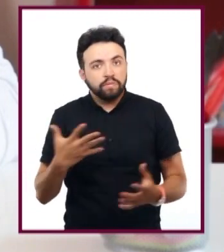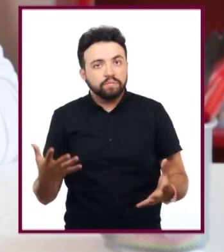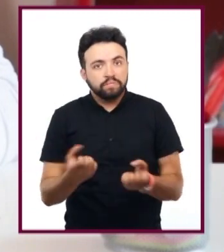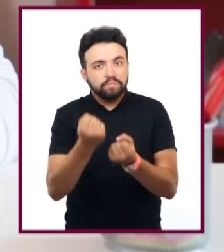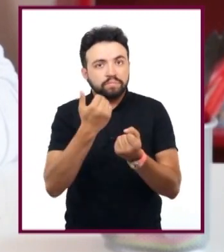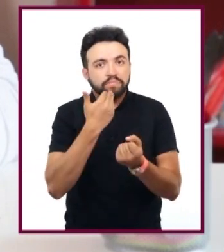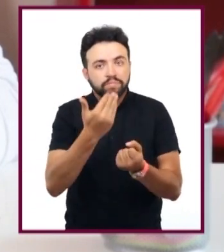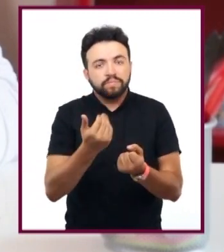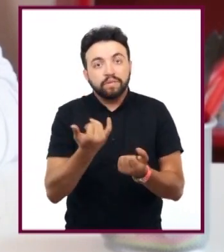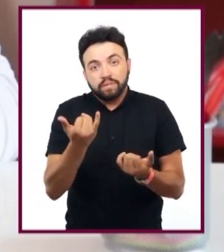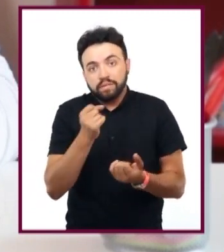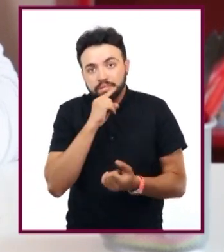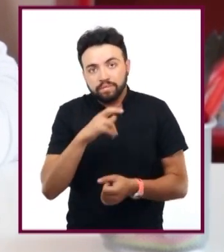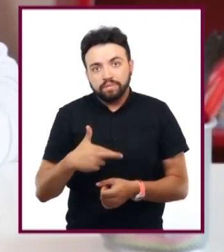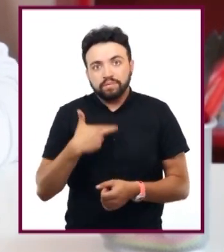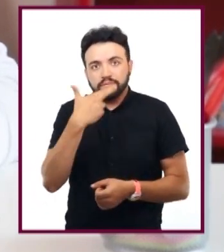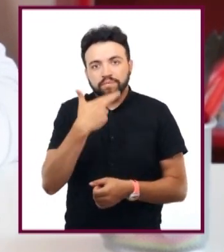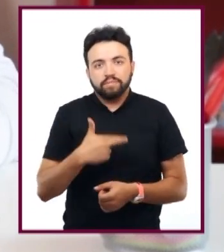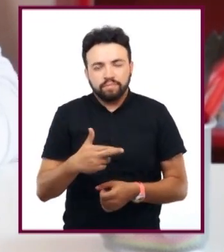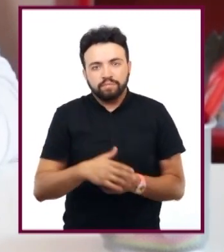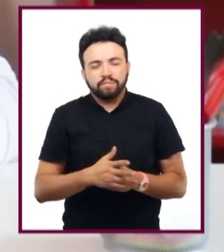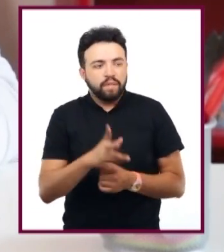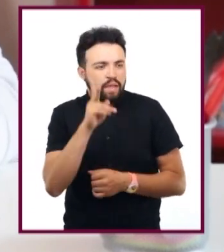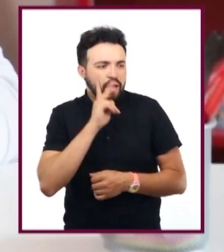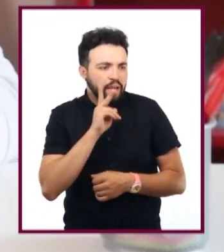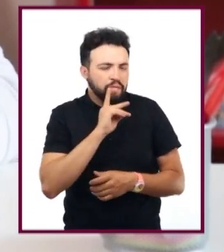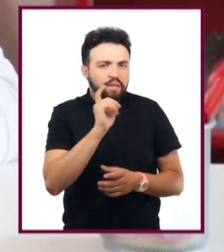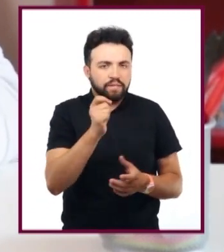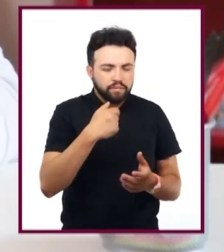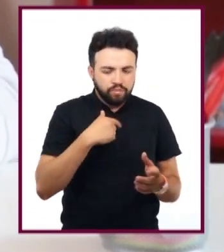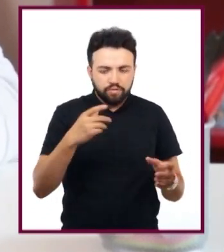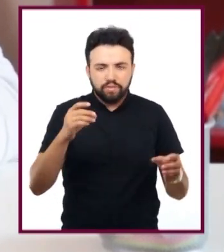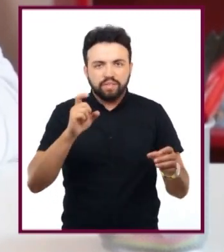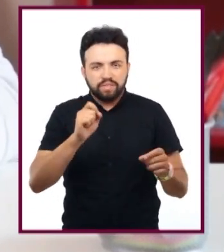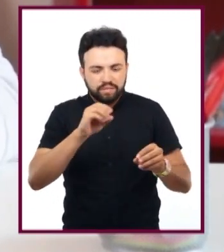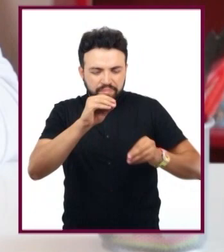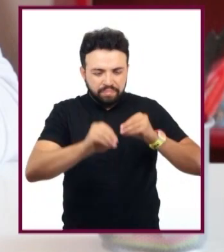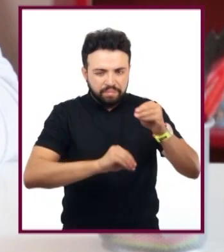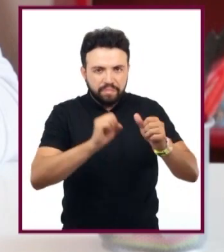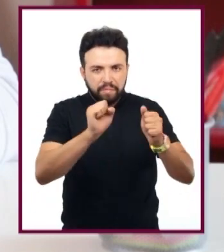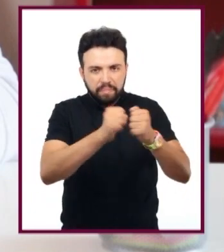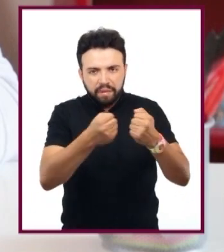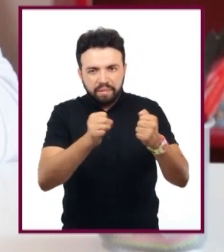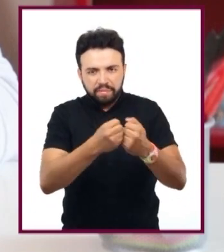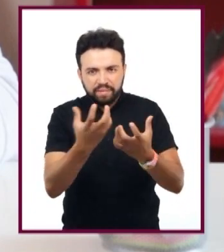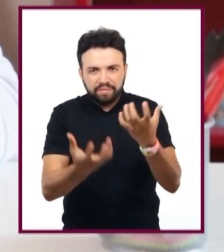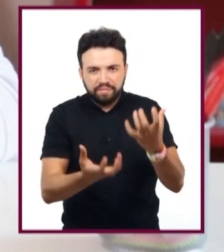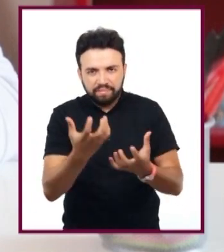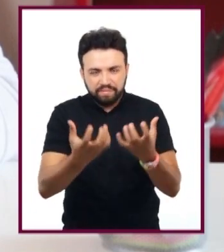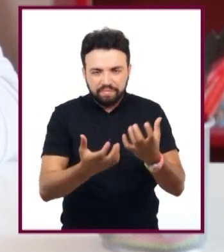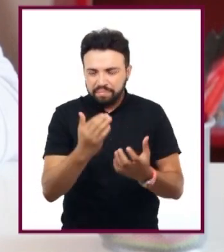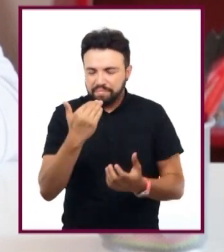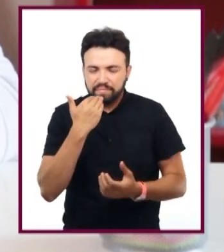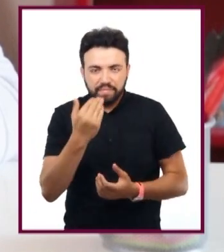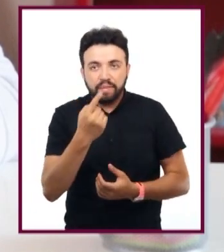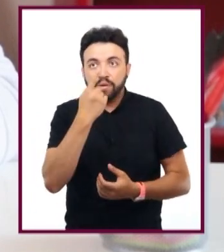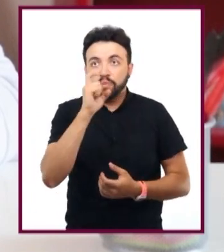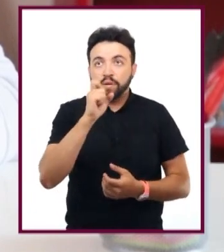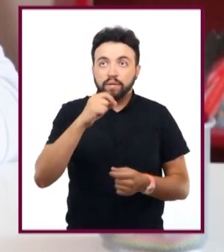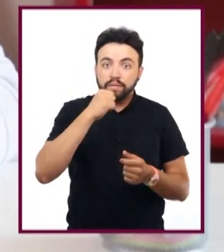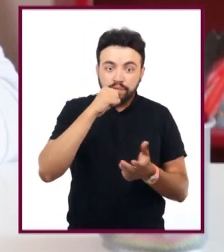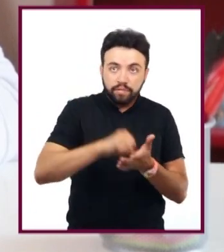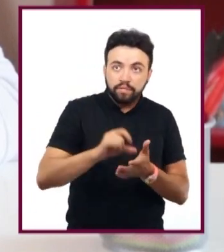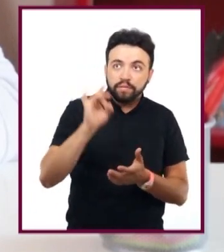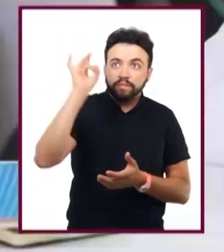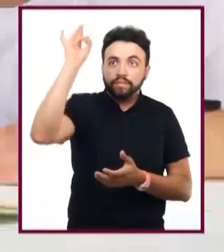proceso todo saldrá bien y respirar mucho. Pues a ver cuántos panes horneo de aquí a que llegue la postal. Todo eso lo pondré en mi